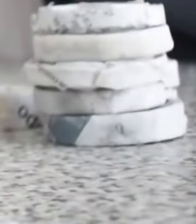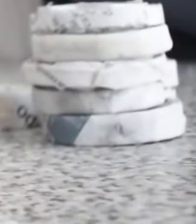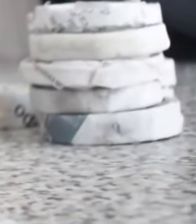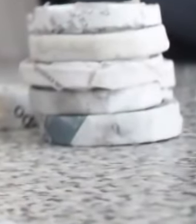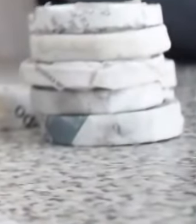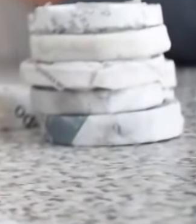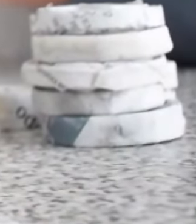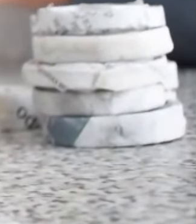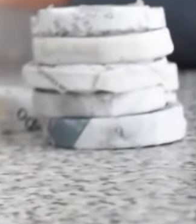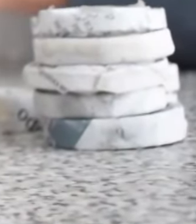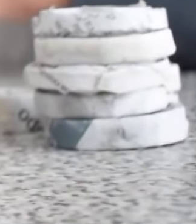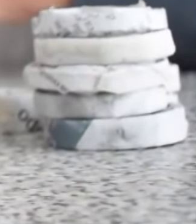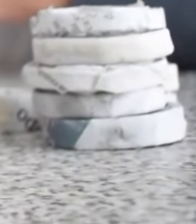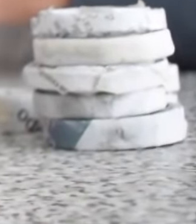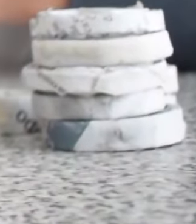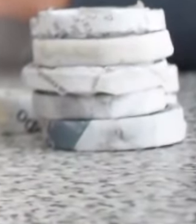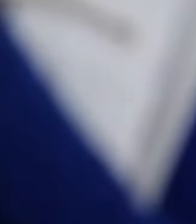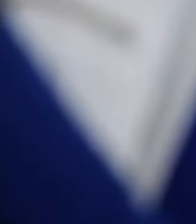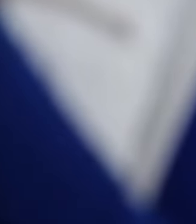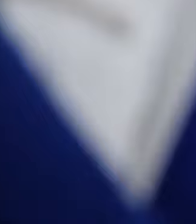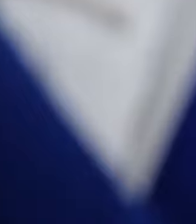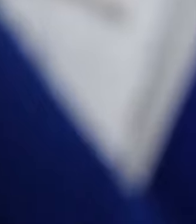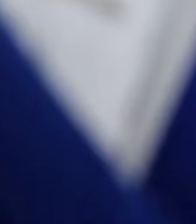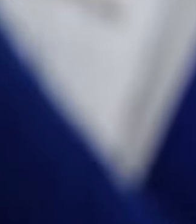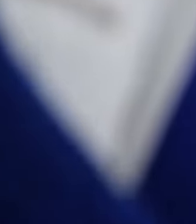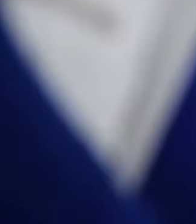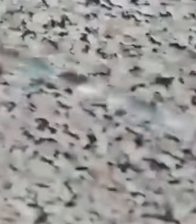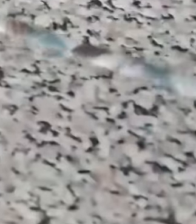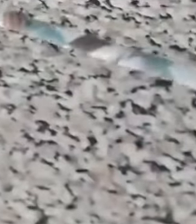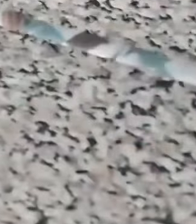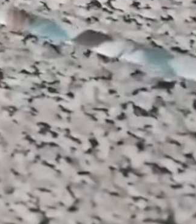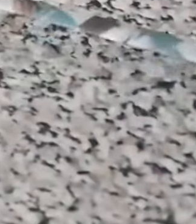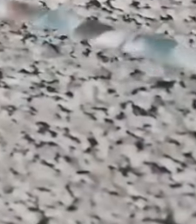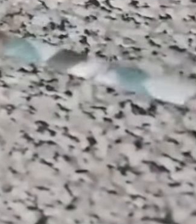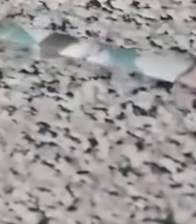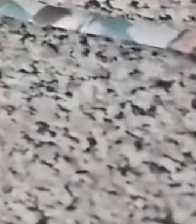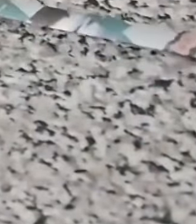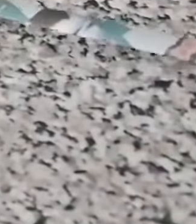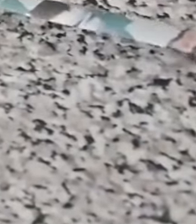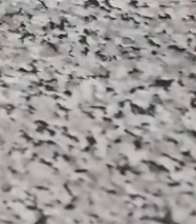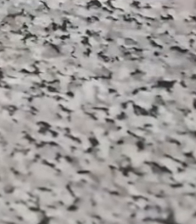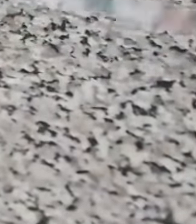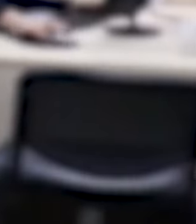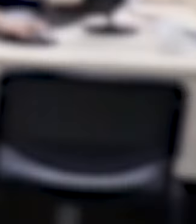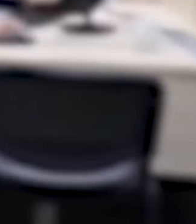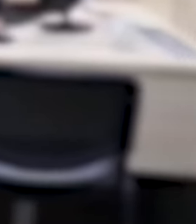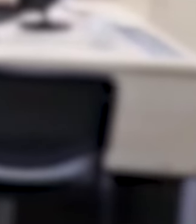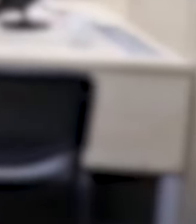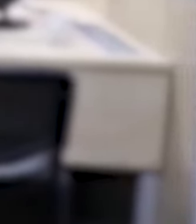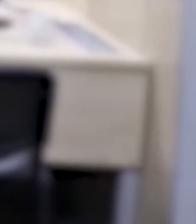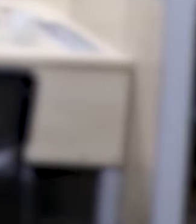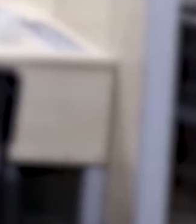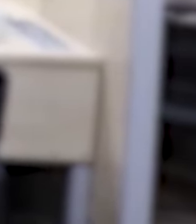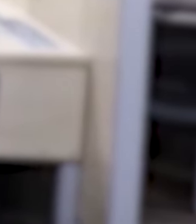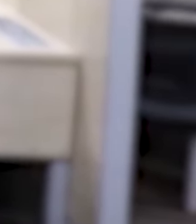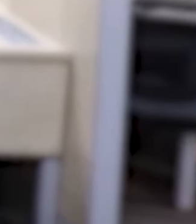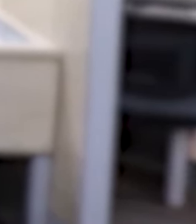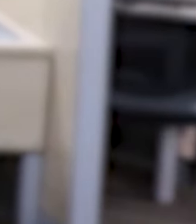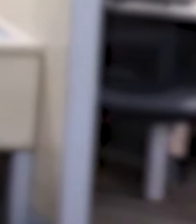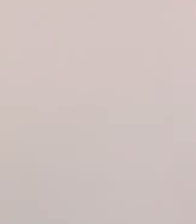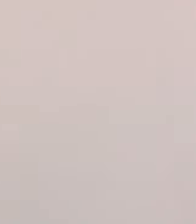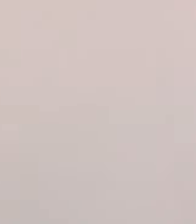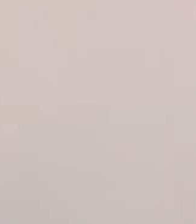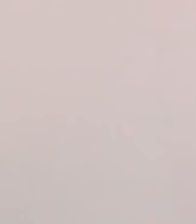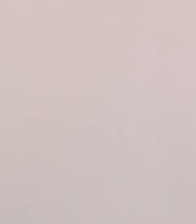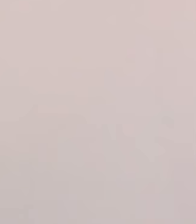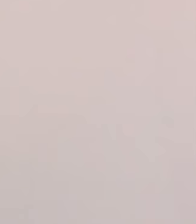alojamiento, alimentación y el transporte. Dependiendo de cada caso, las mujeres pueden ser acogidas por un periodo de 30 hasta 180 días. Tenemos también